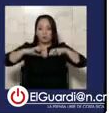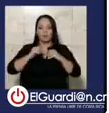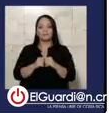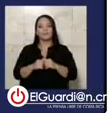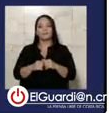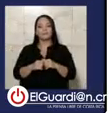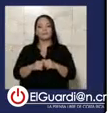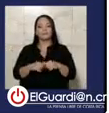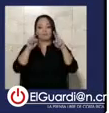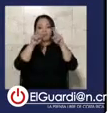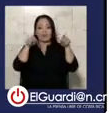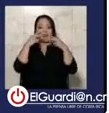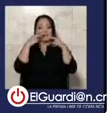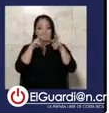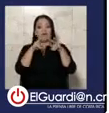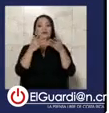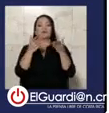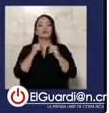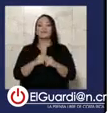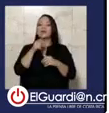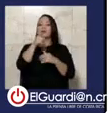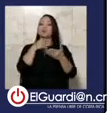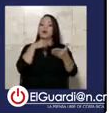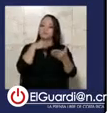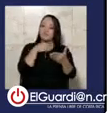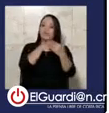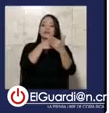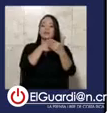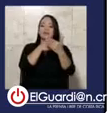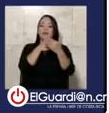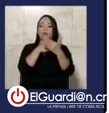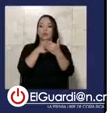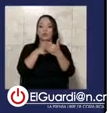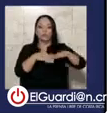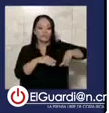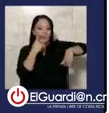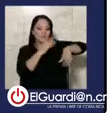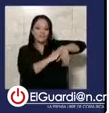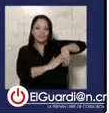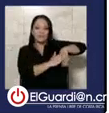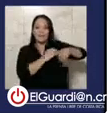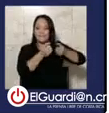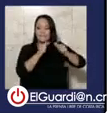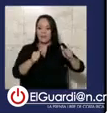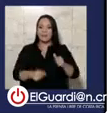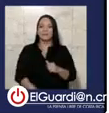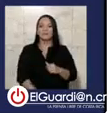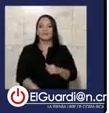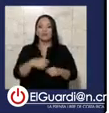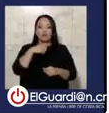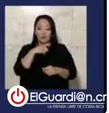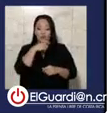podemos ver es cómo ha afectado en su totalidad, señor presidente, ese mapa que estamos viendo ahí en rojo es la